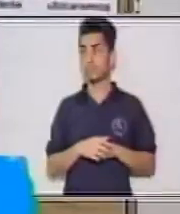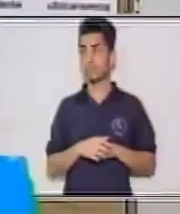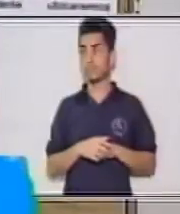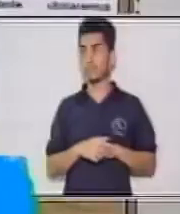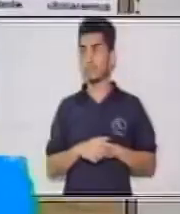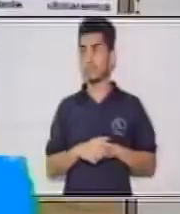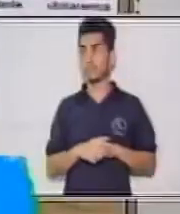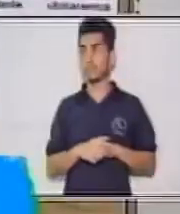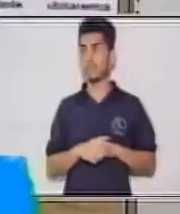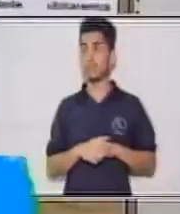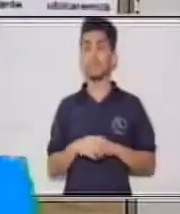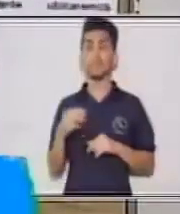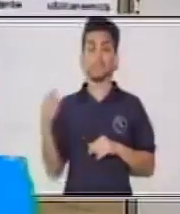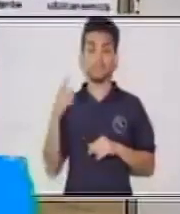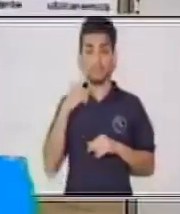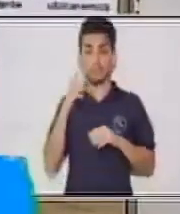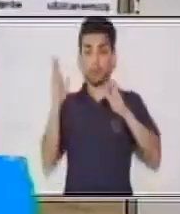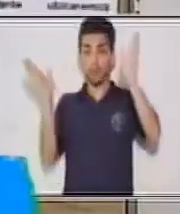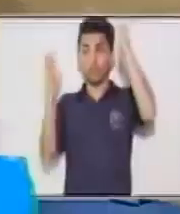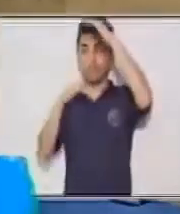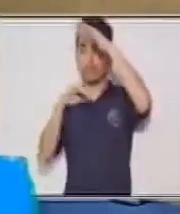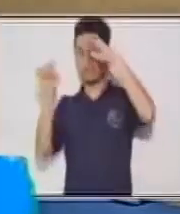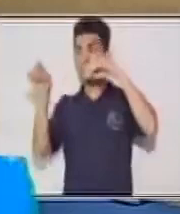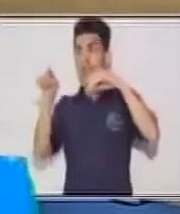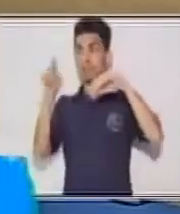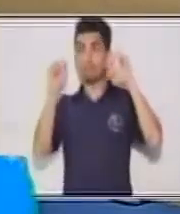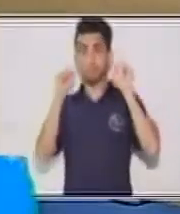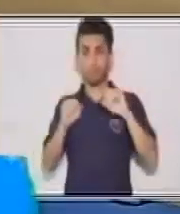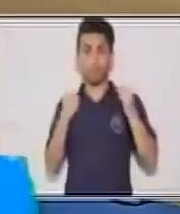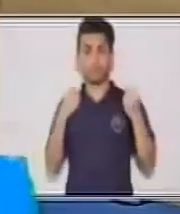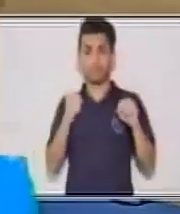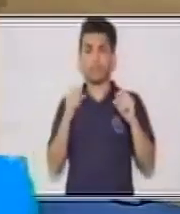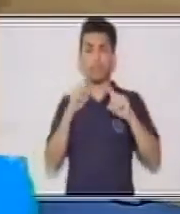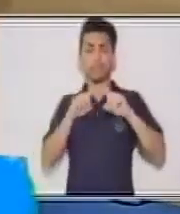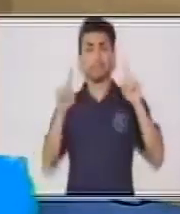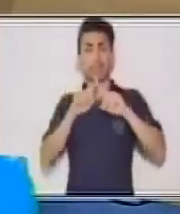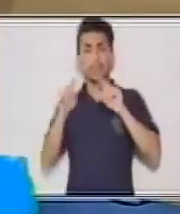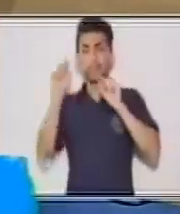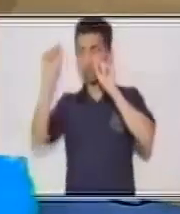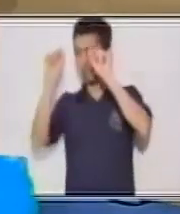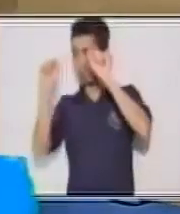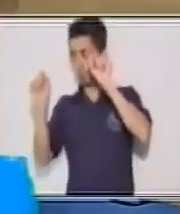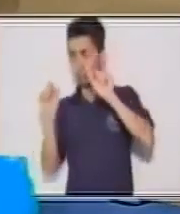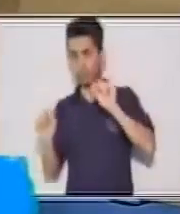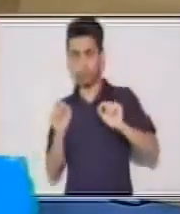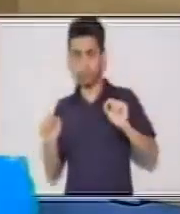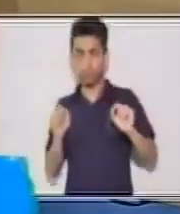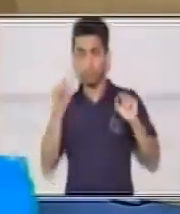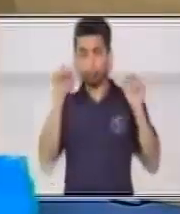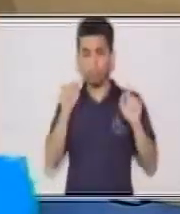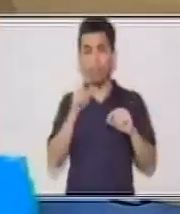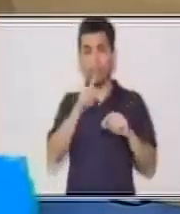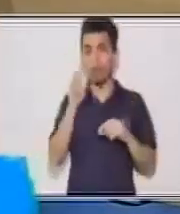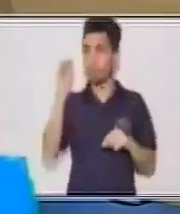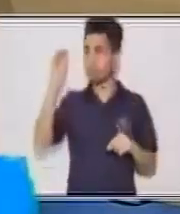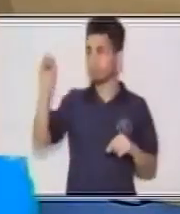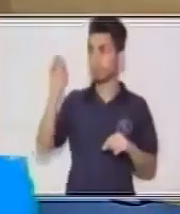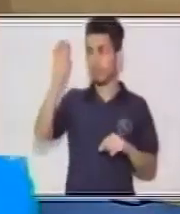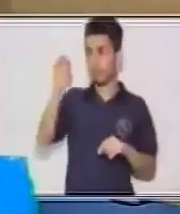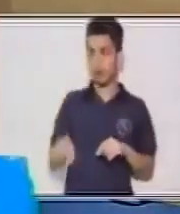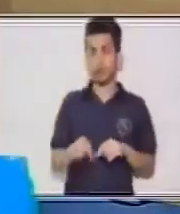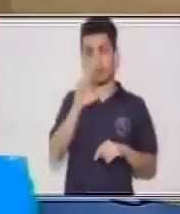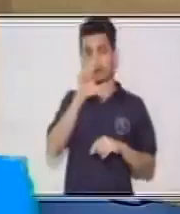dentro de este cuadrante se pueden hacer miles y miles de puntos. Cualquier punto que usted quiera se puede ubicar dentro de